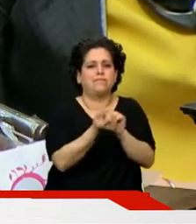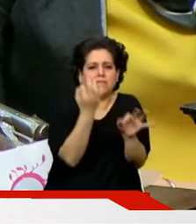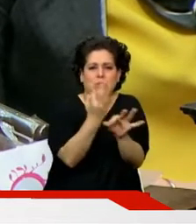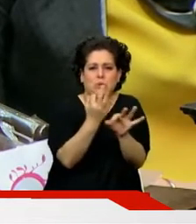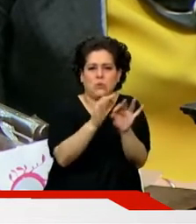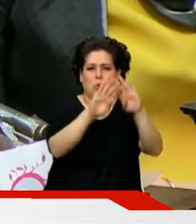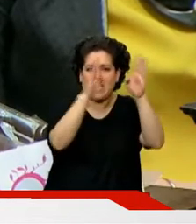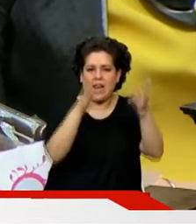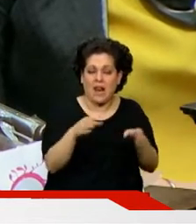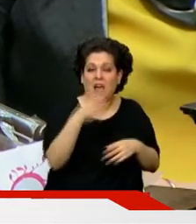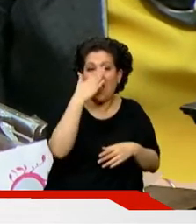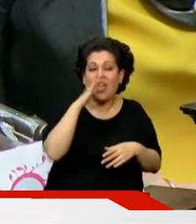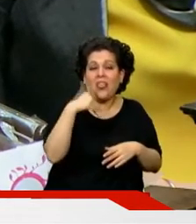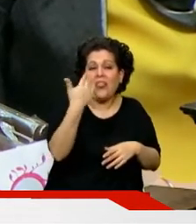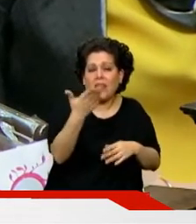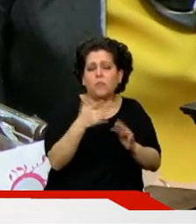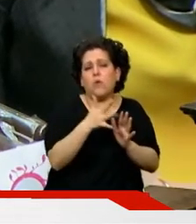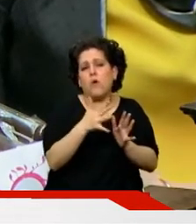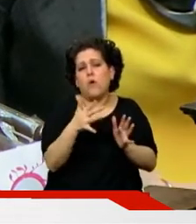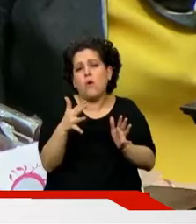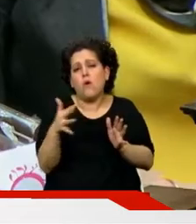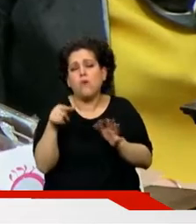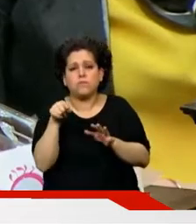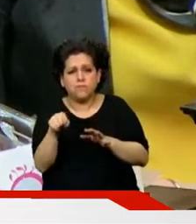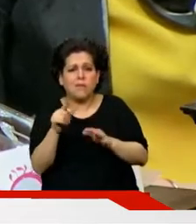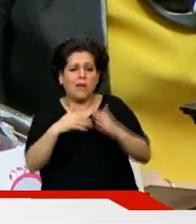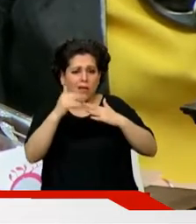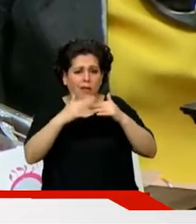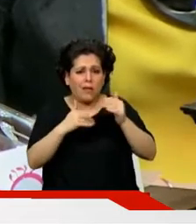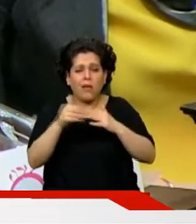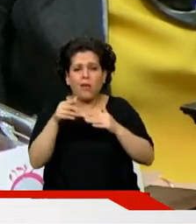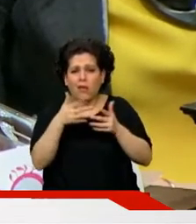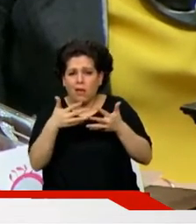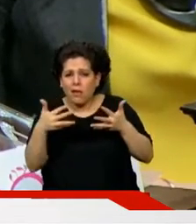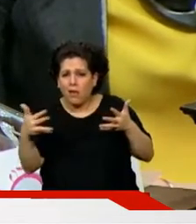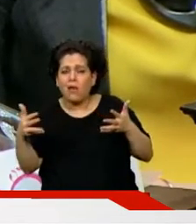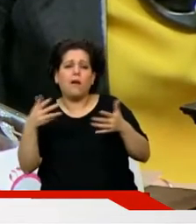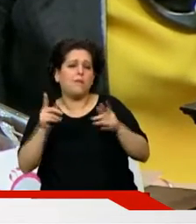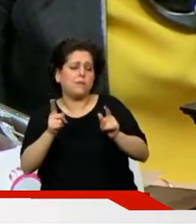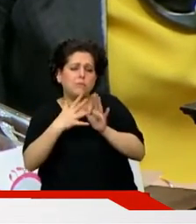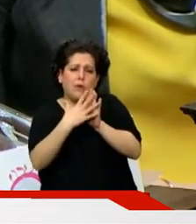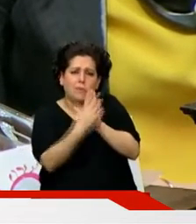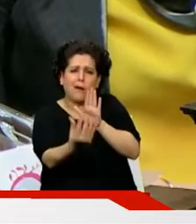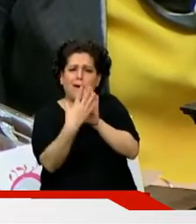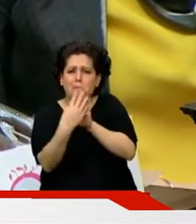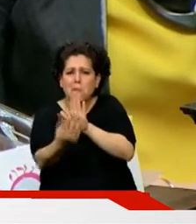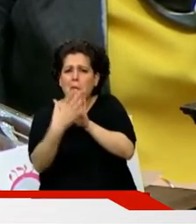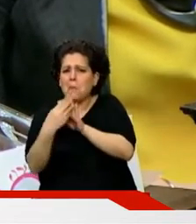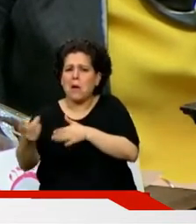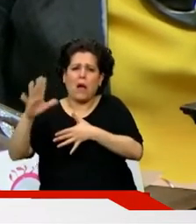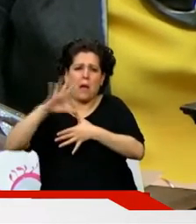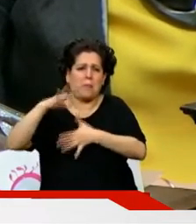a ver cómo van avanzando, ¿no? Perfecto. En general, diputado, ¿cuál es el balance que